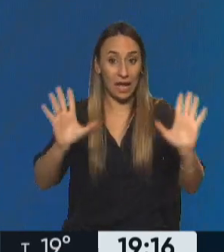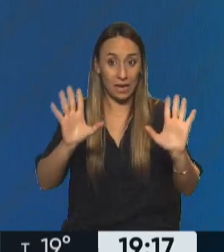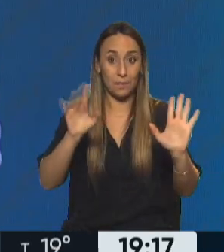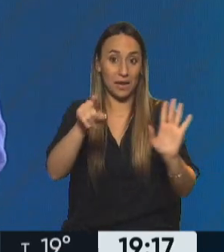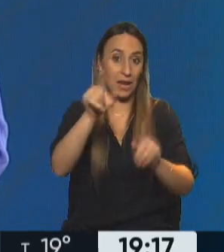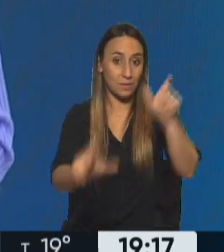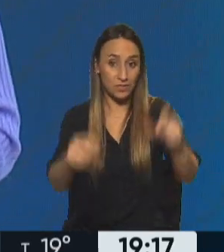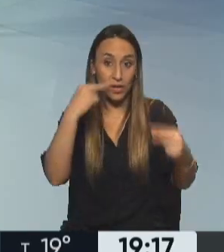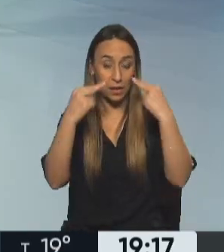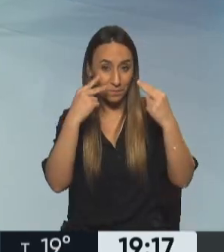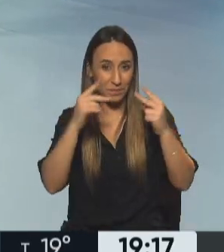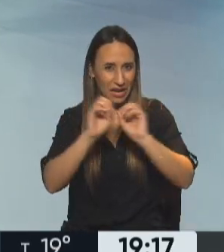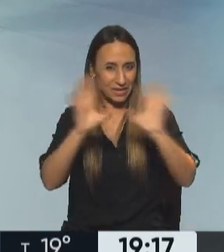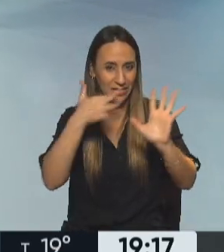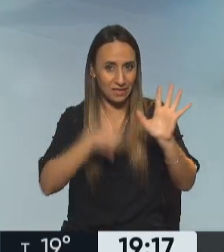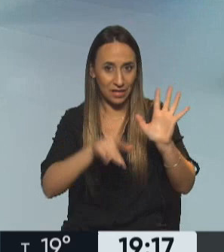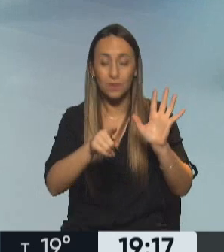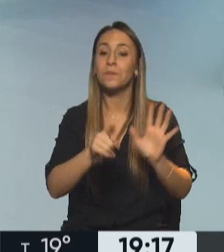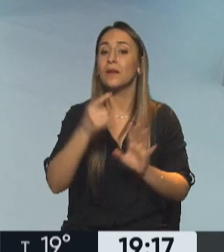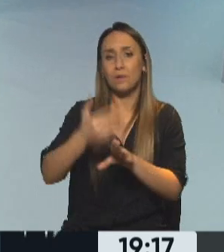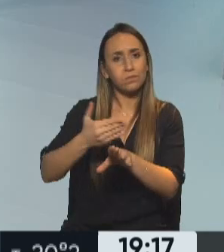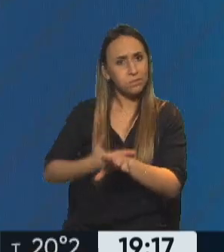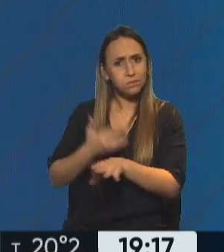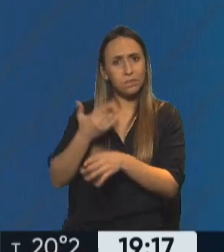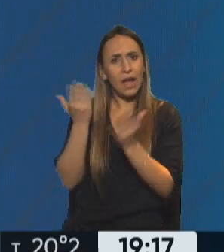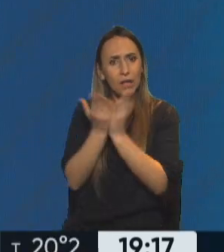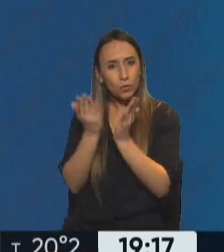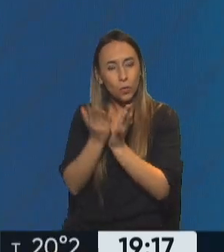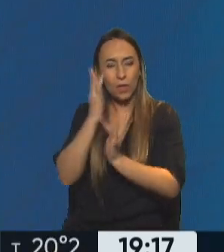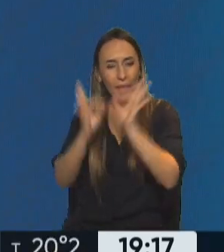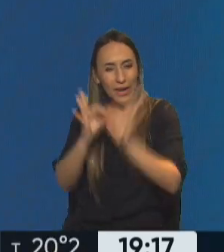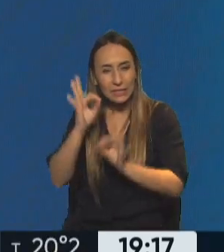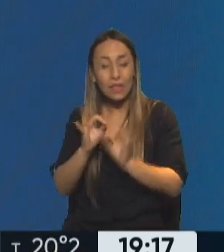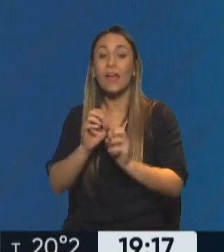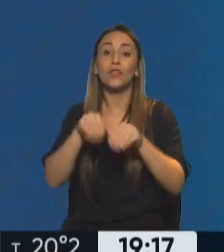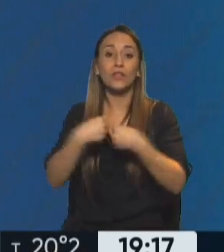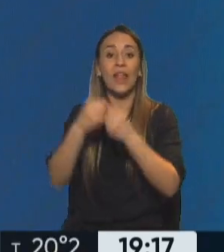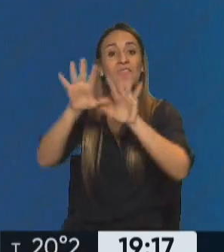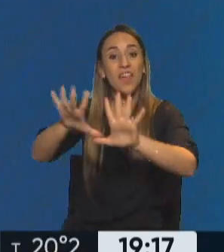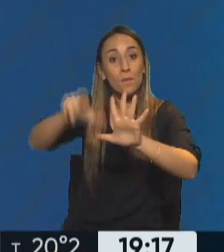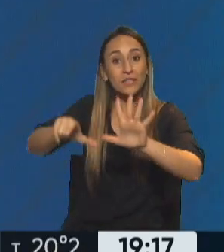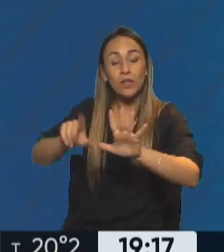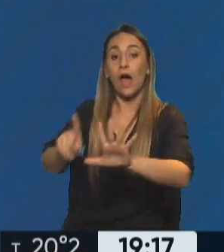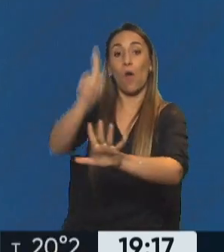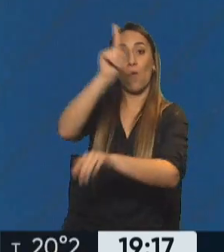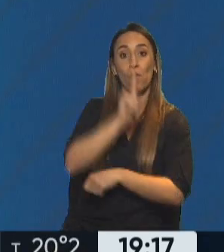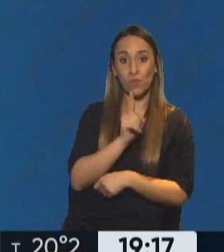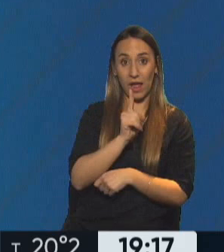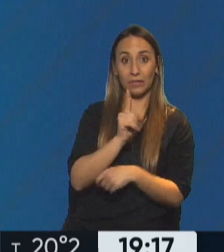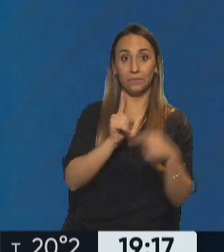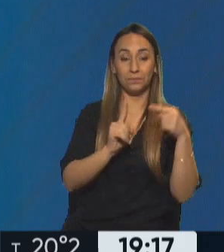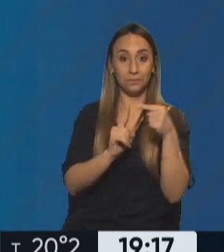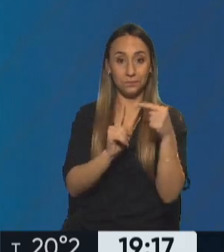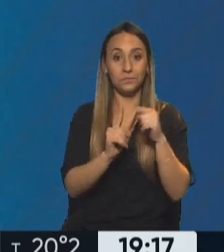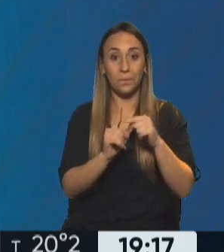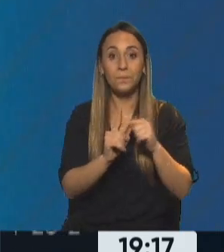se considera, y se hicieron estudios, que solo 1 de cada 10 personas lee realmente la